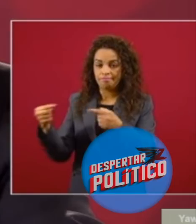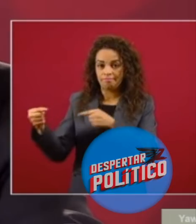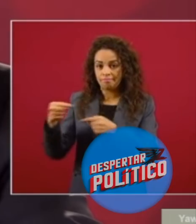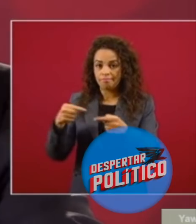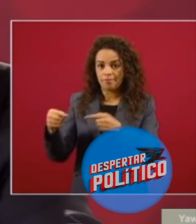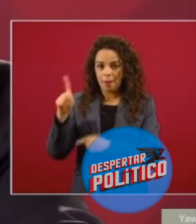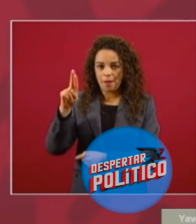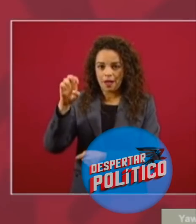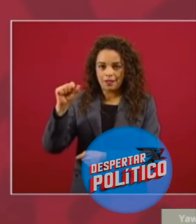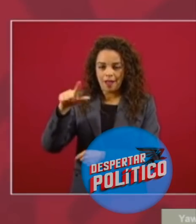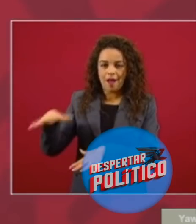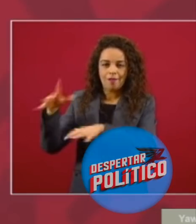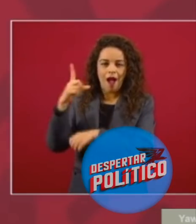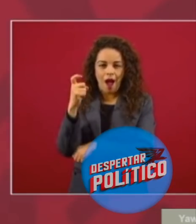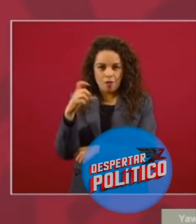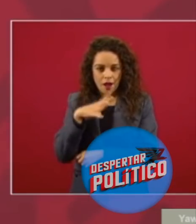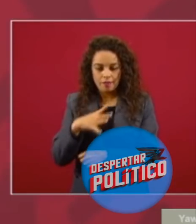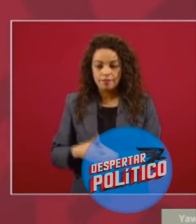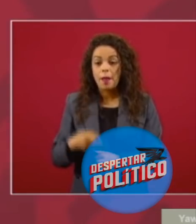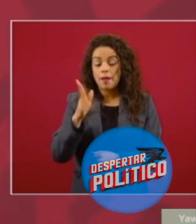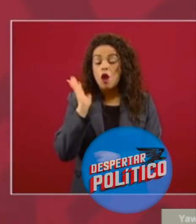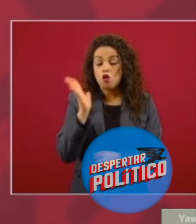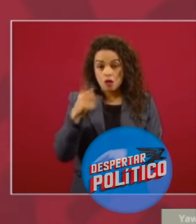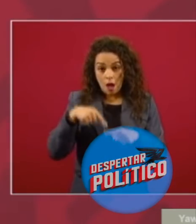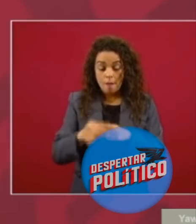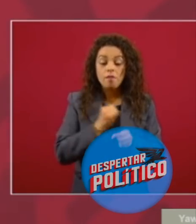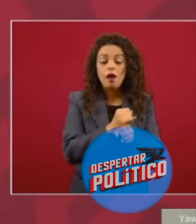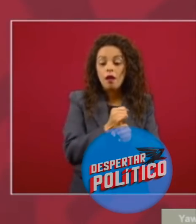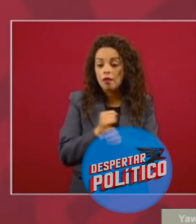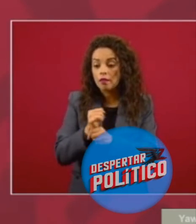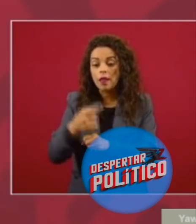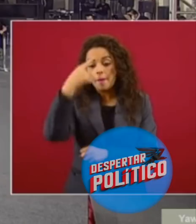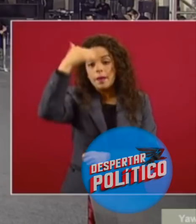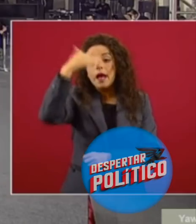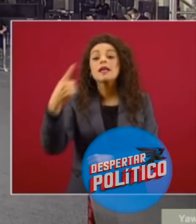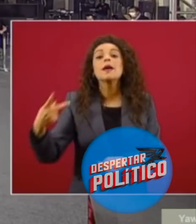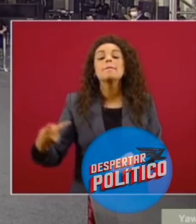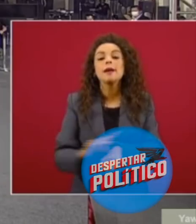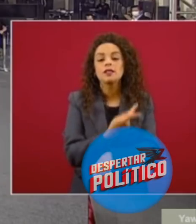se está haciendo la investigación de todos los sucesos.